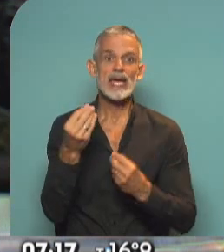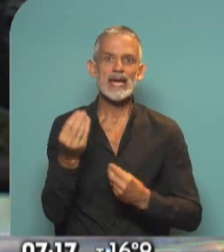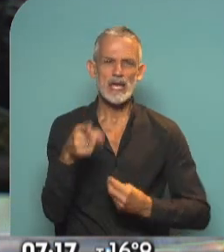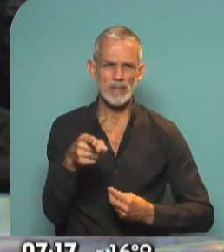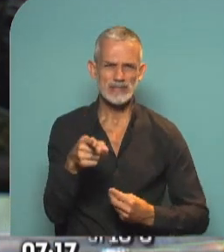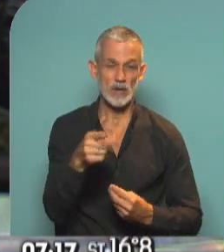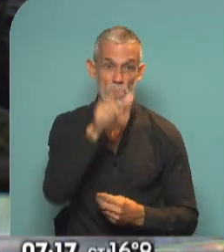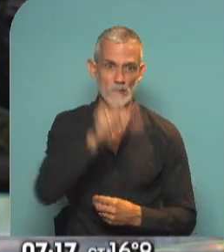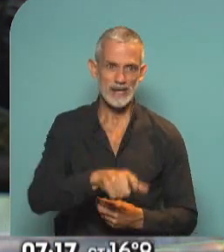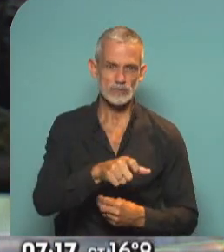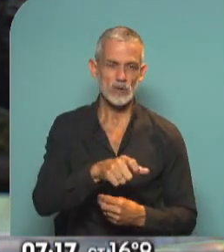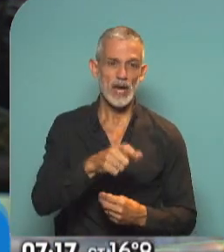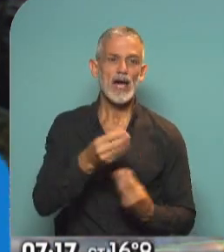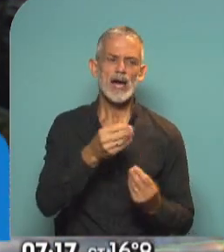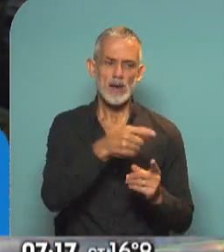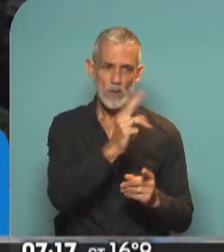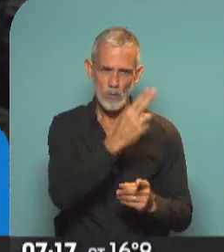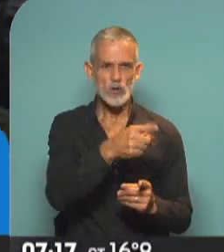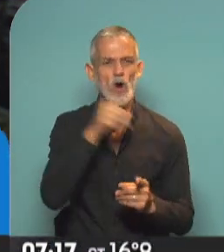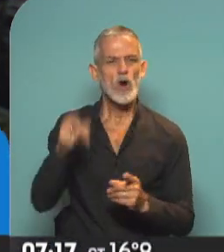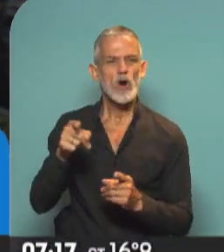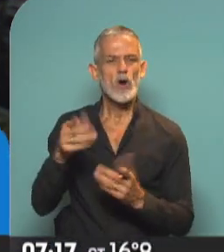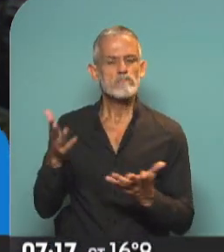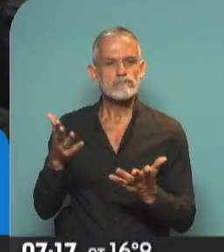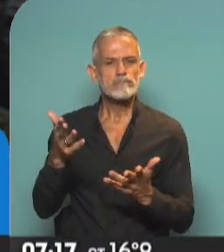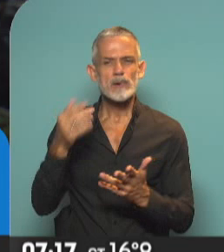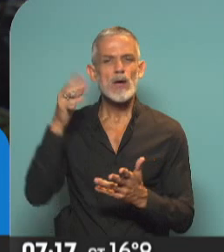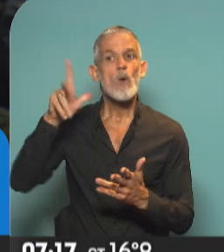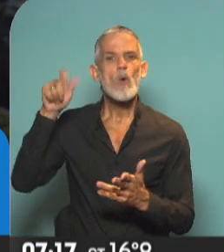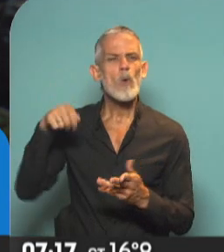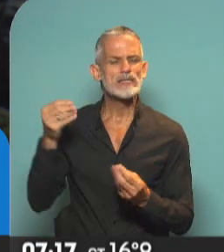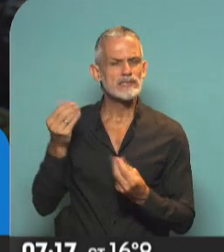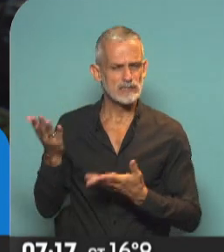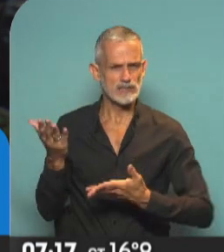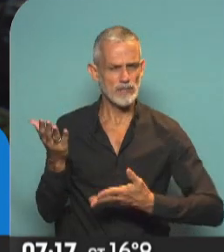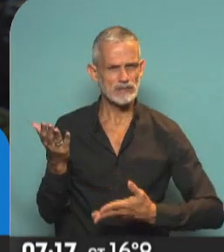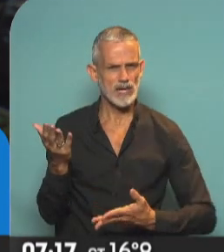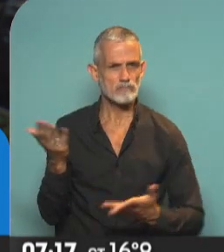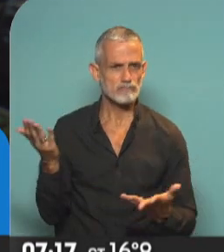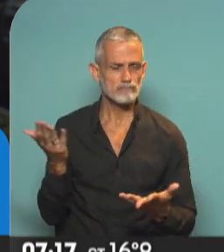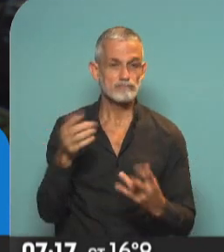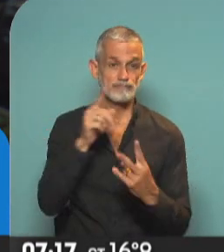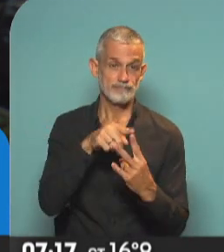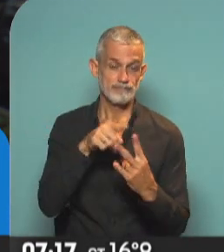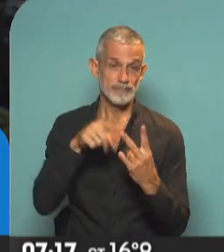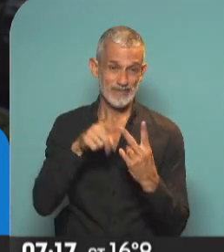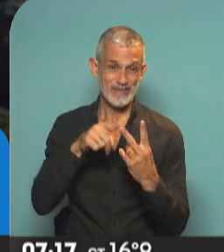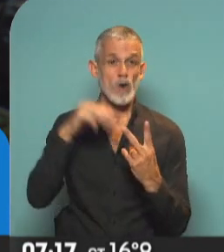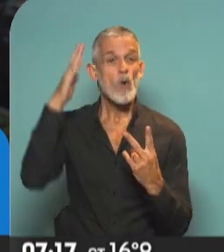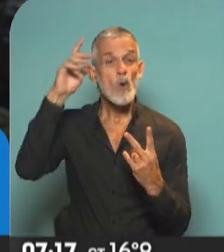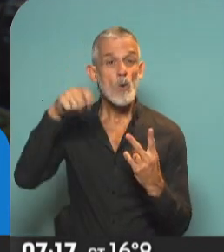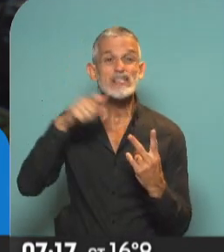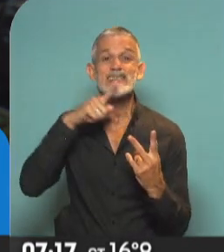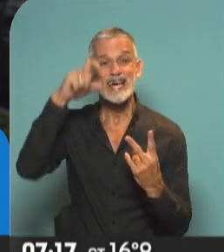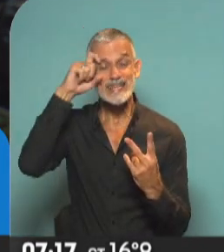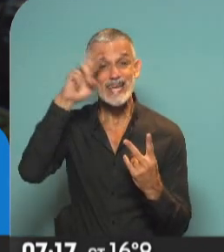de este paciente con el juez que ordenó que se le otorgara, que se le suministrara el dióxido de cloro? Nos referimos al juez Javier Pico Terrero. ¿Y